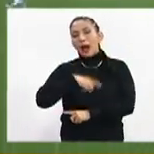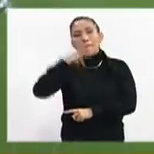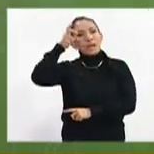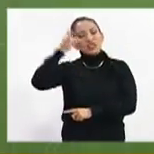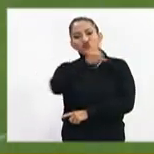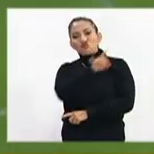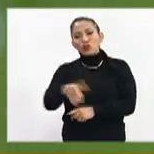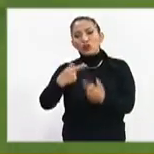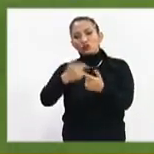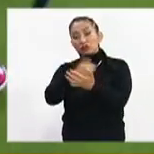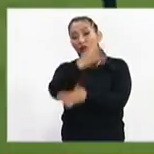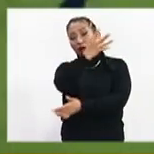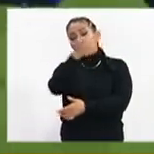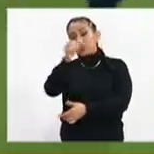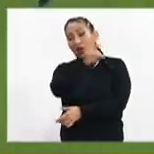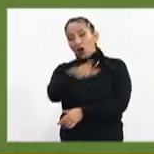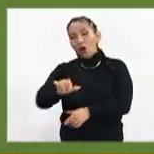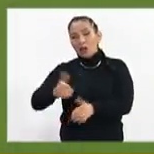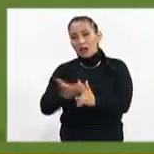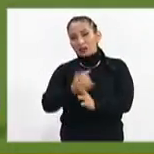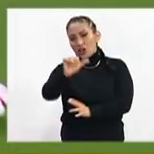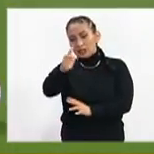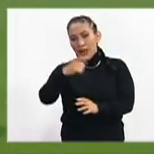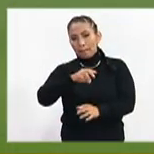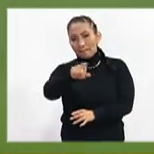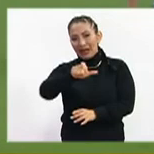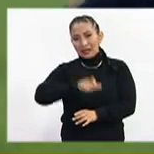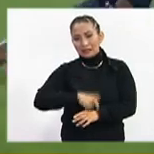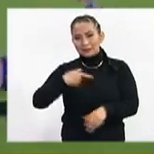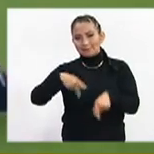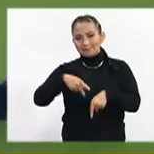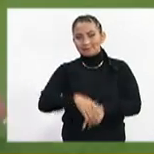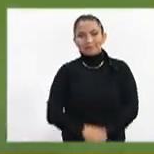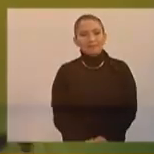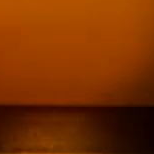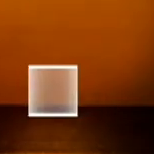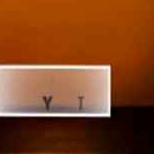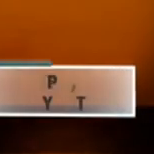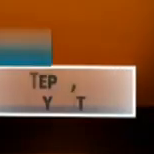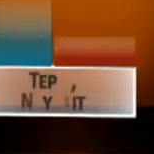goleó a Cruz Azul 4-0 en la jornada 11 de la Liga MX.